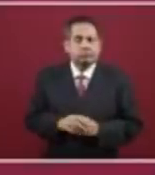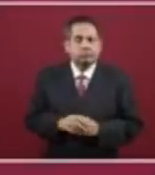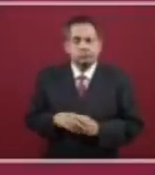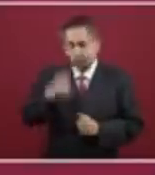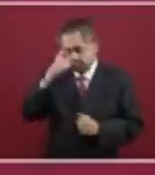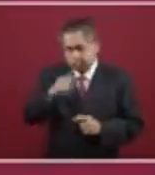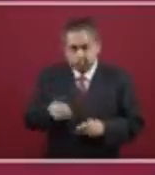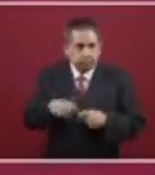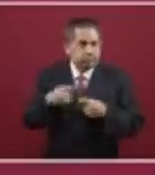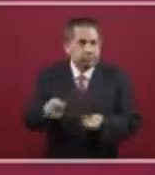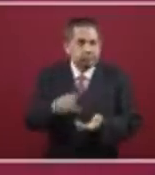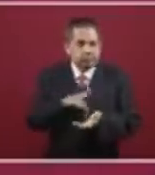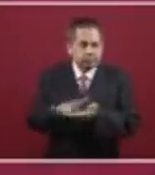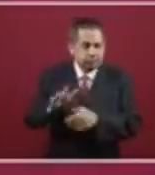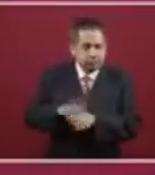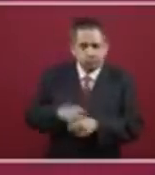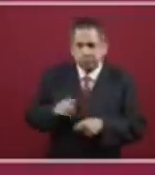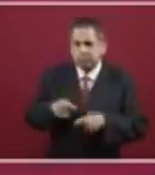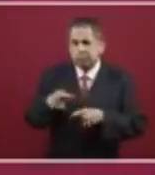para darle